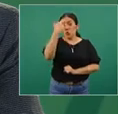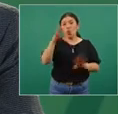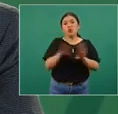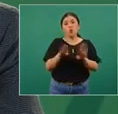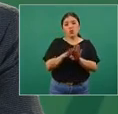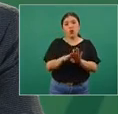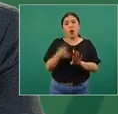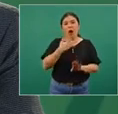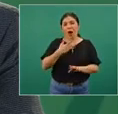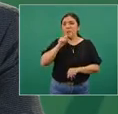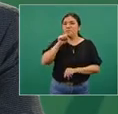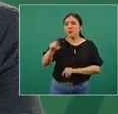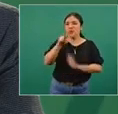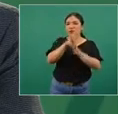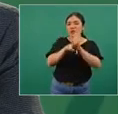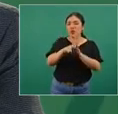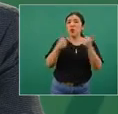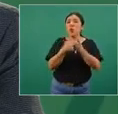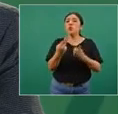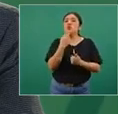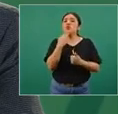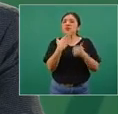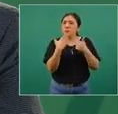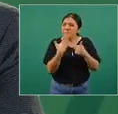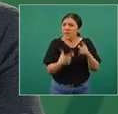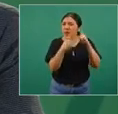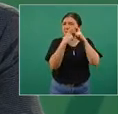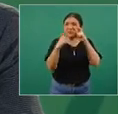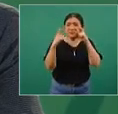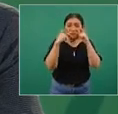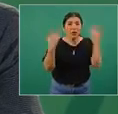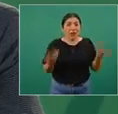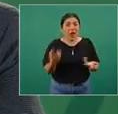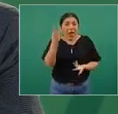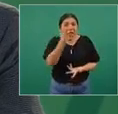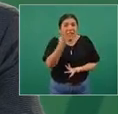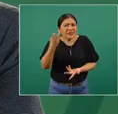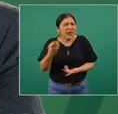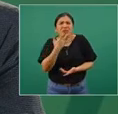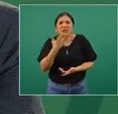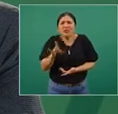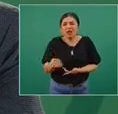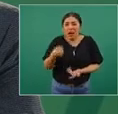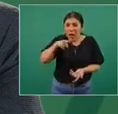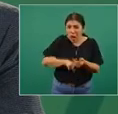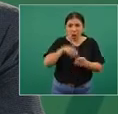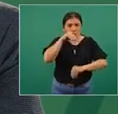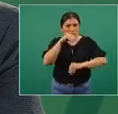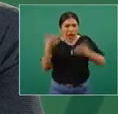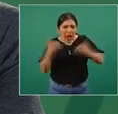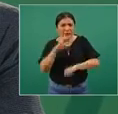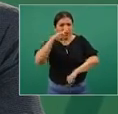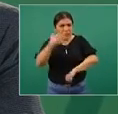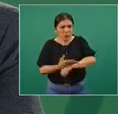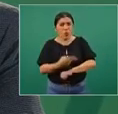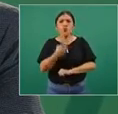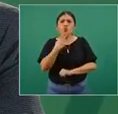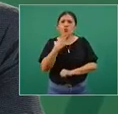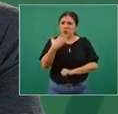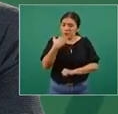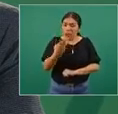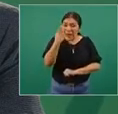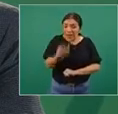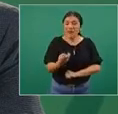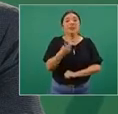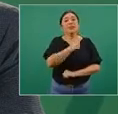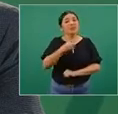bien estaba en el video, la utilización del uso correcto del cubrebocas, como muchas de estas medidas implementadas tienen que ser y formar